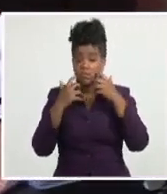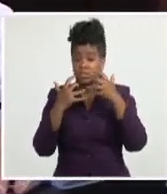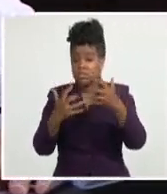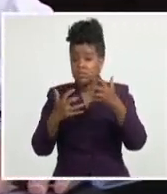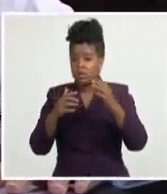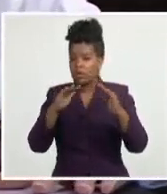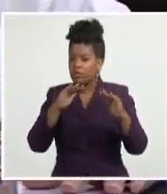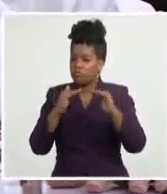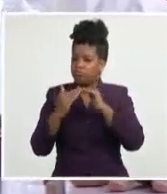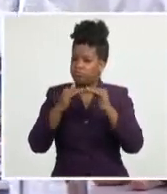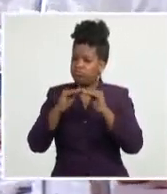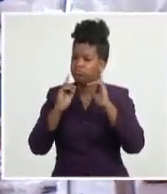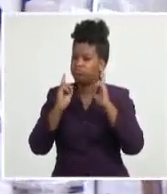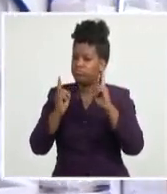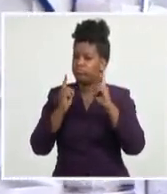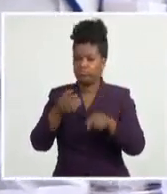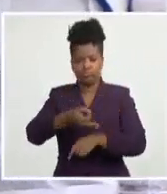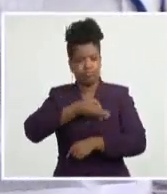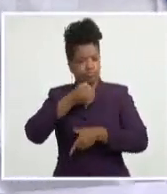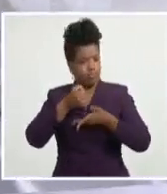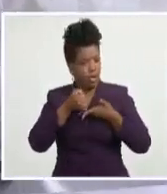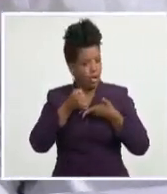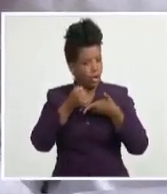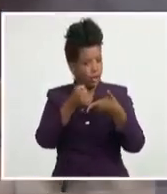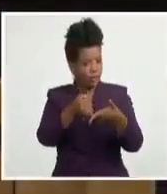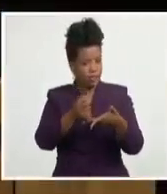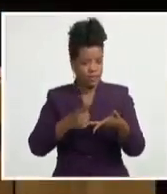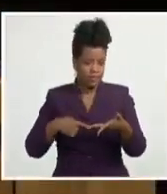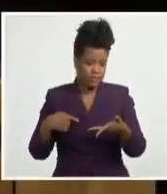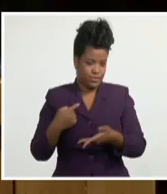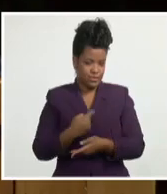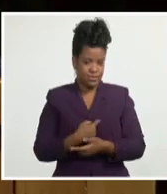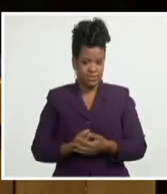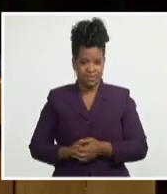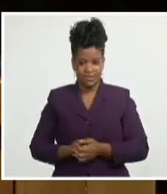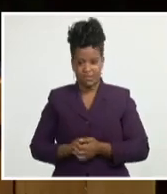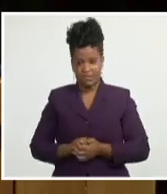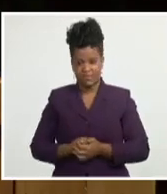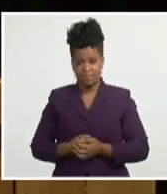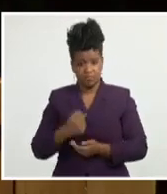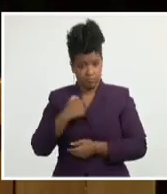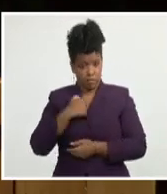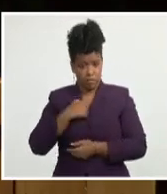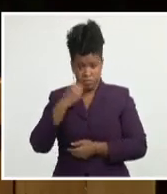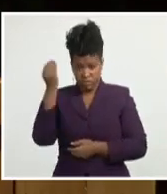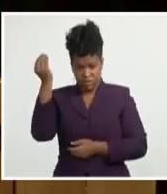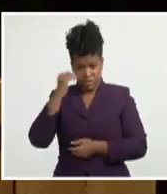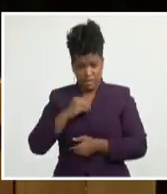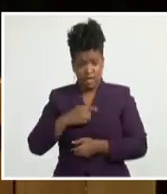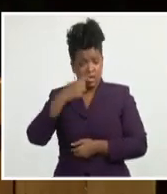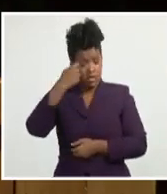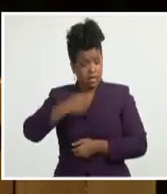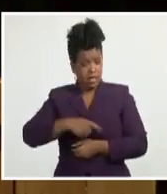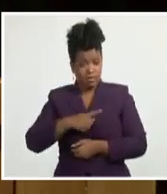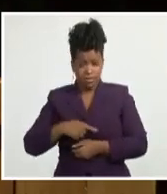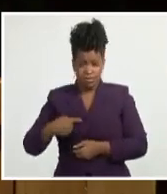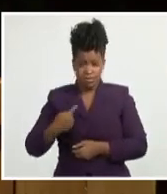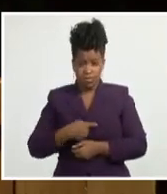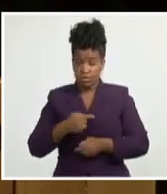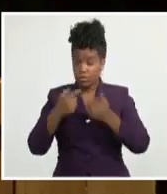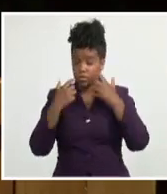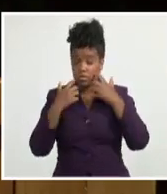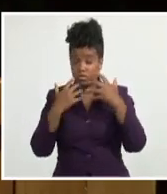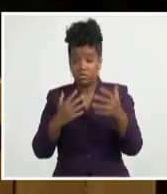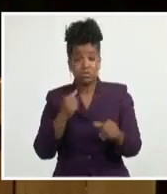debates aportadores al interno de nuestros núcleos. Soy un convencido de que debemos incorporar como pilares de nuestra